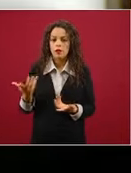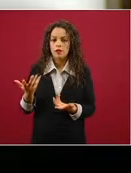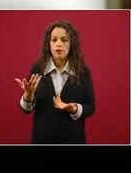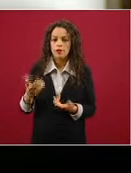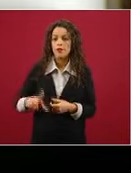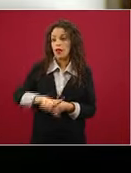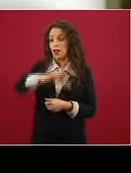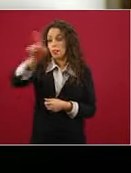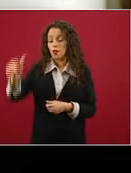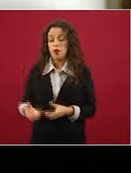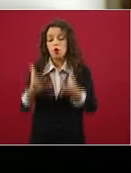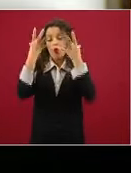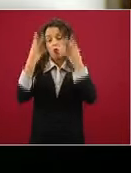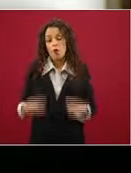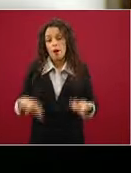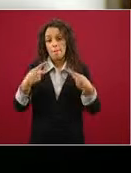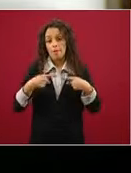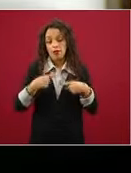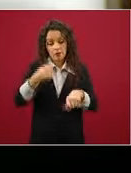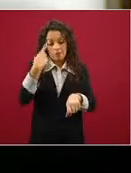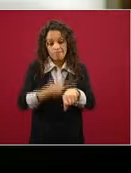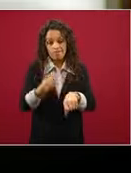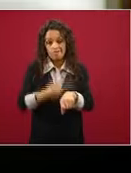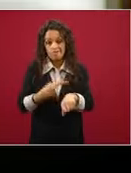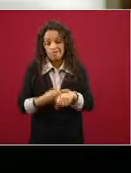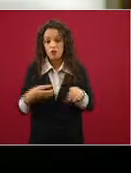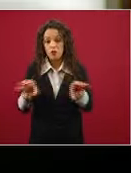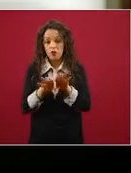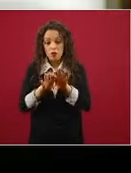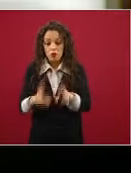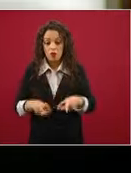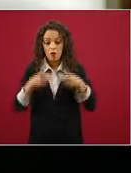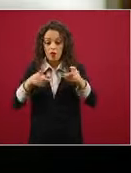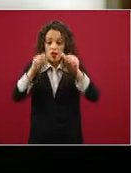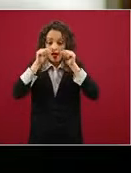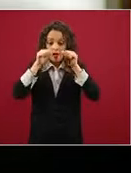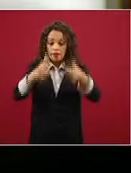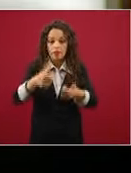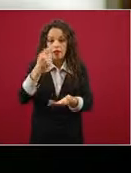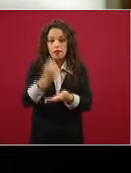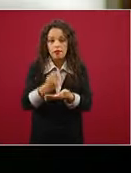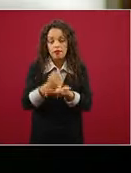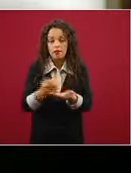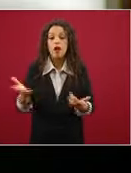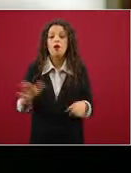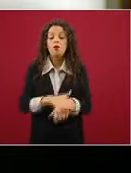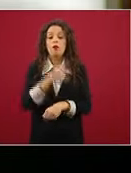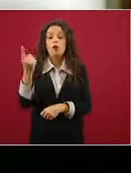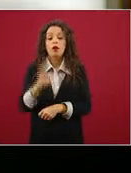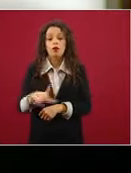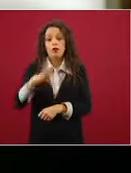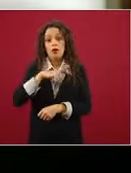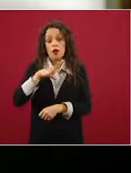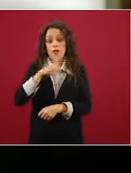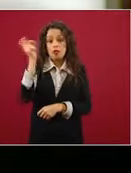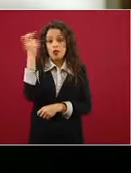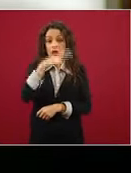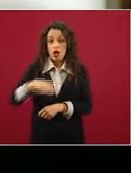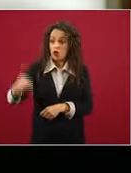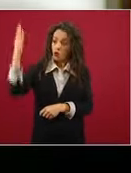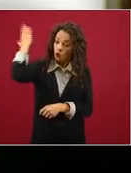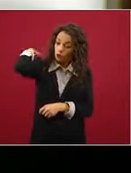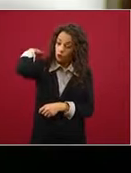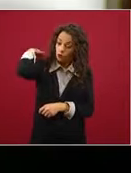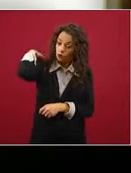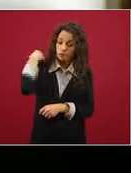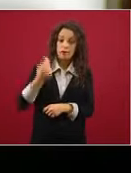se han enfermado, pues sus terapias de recuperación por los problemas, cuando quedan afectados de los pulmones, o sea, tienen que estarse